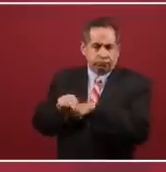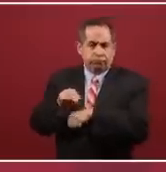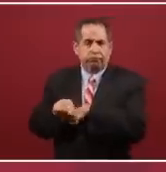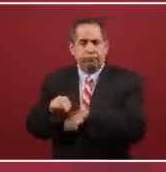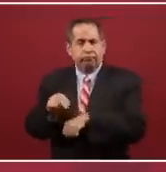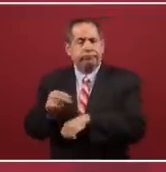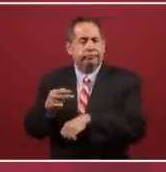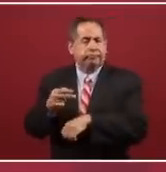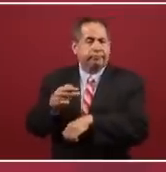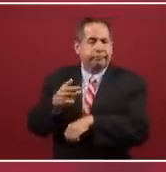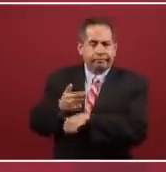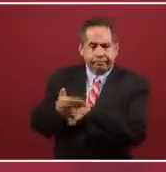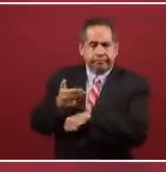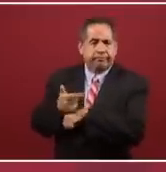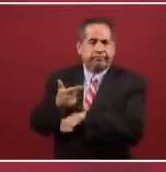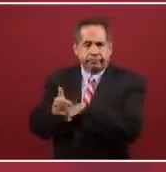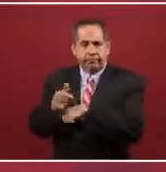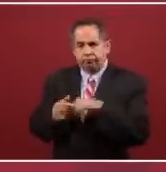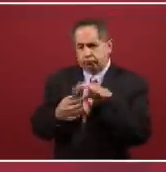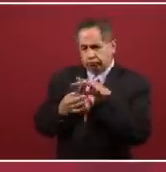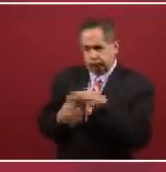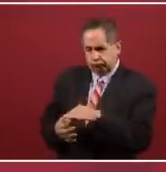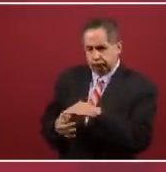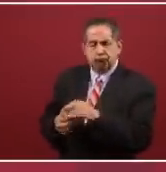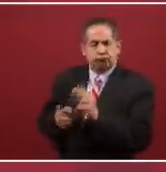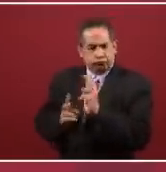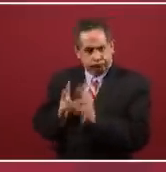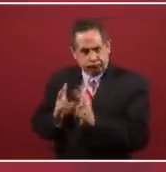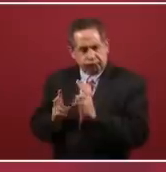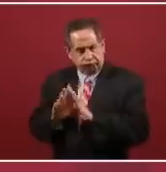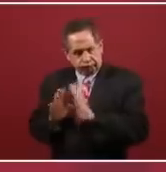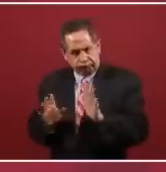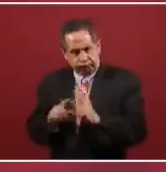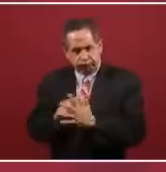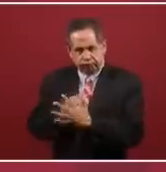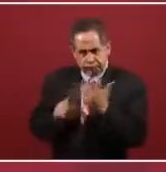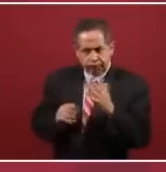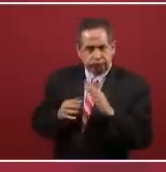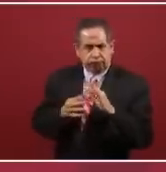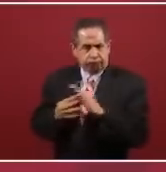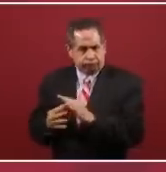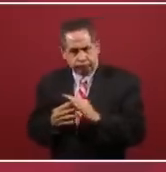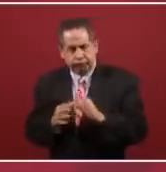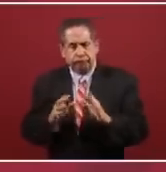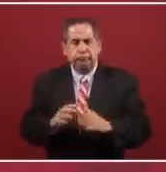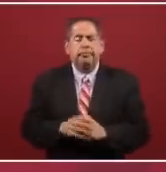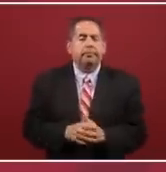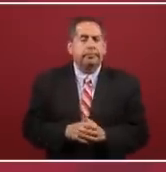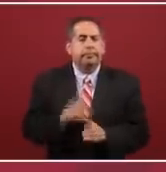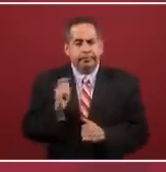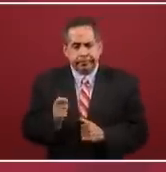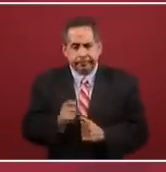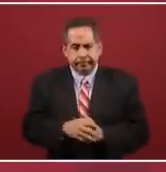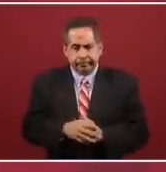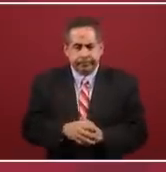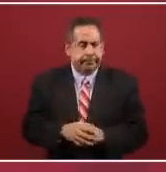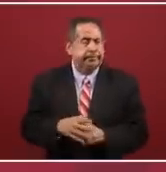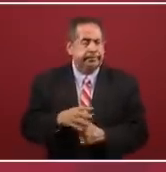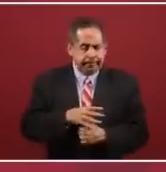los gobiernos de Centroamérica, para trabajar de manera coordinada. Entonces,